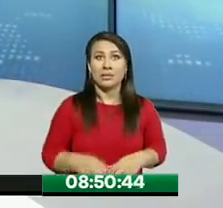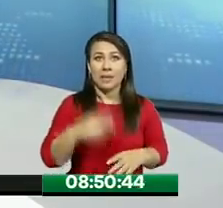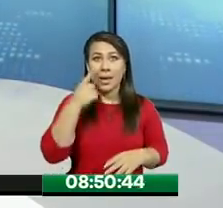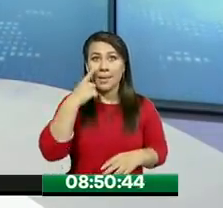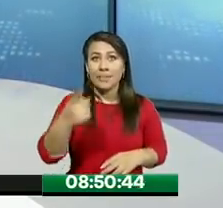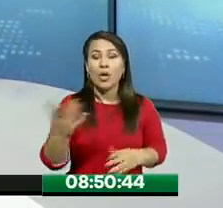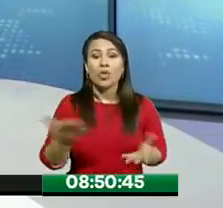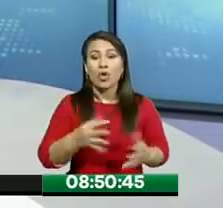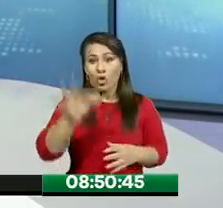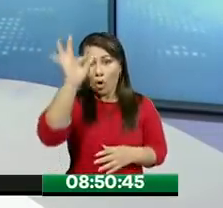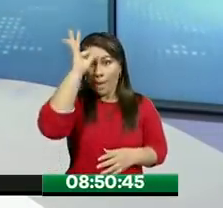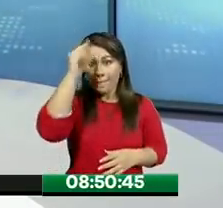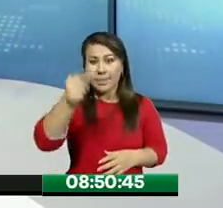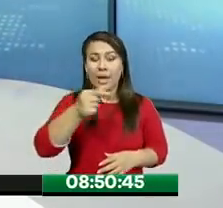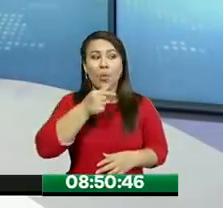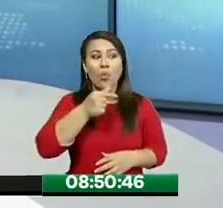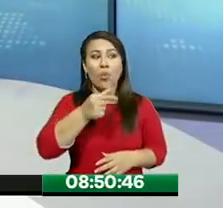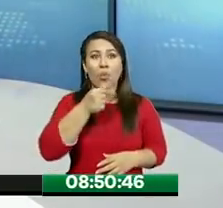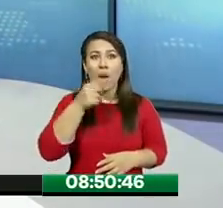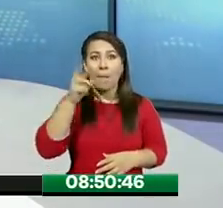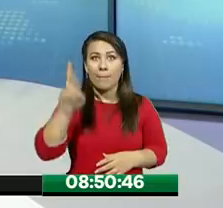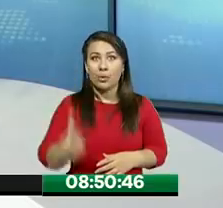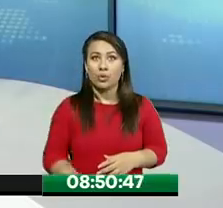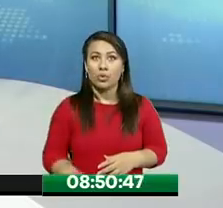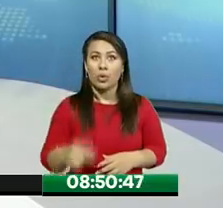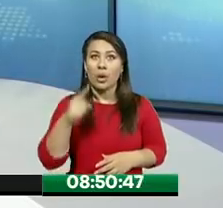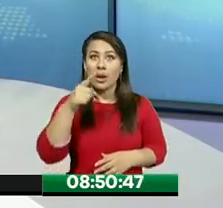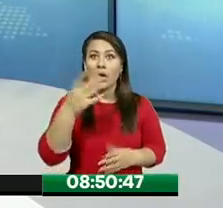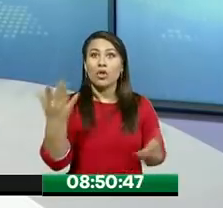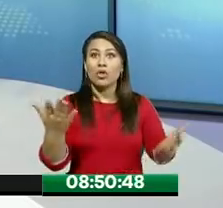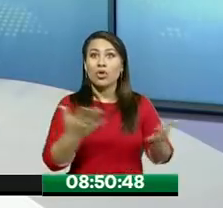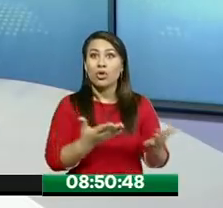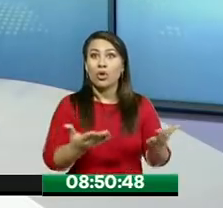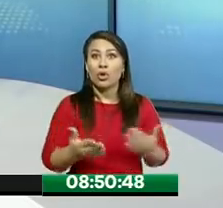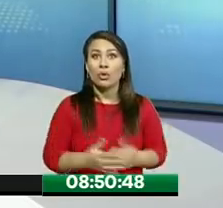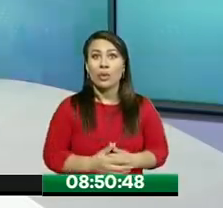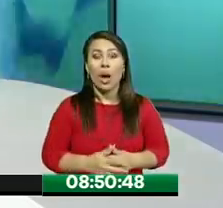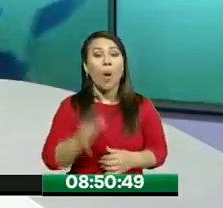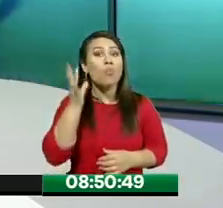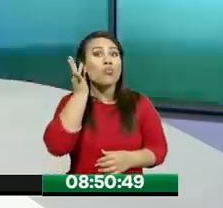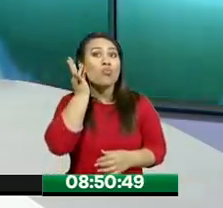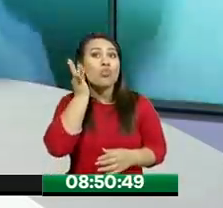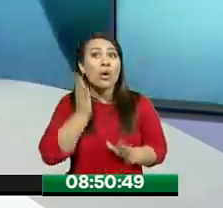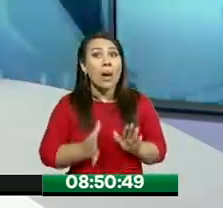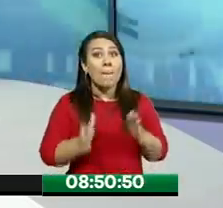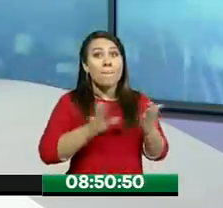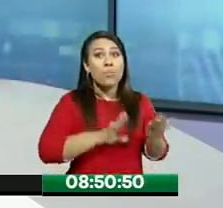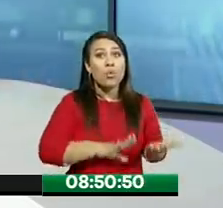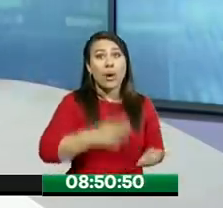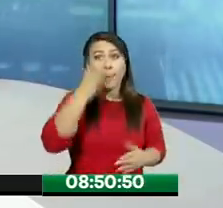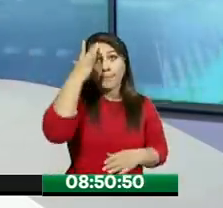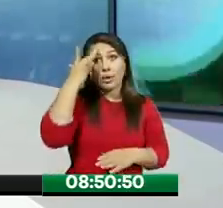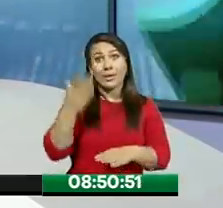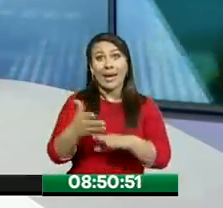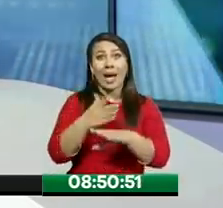integridad sexual. En este caso, el implicado cuenta con prisión preventiva, informó Adriana Peralta.